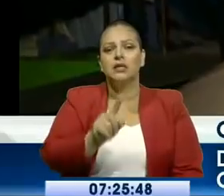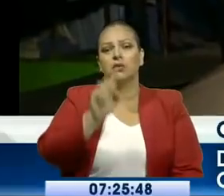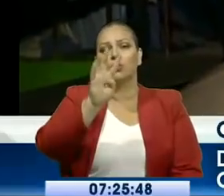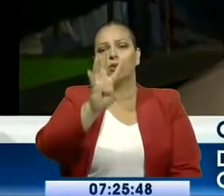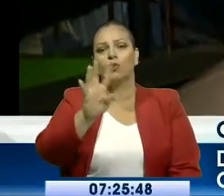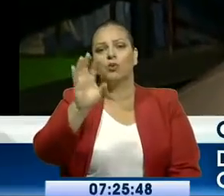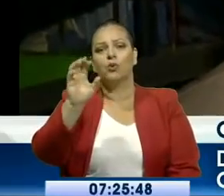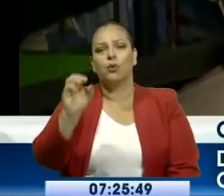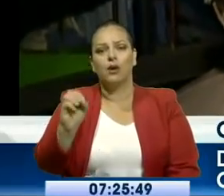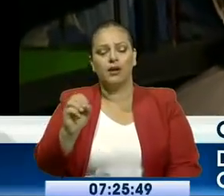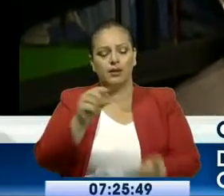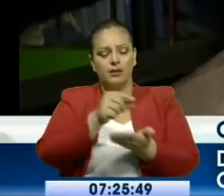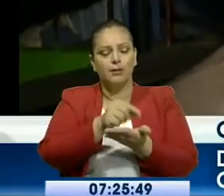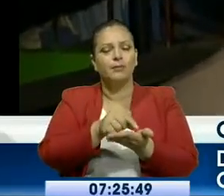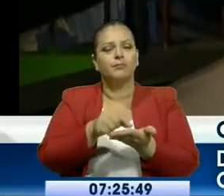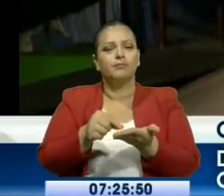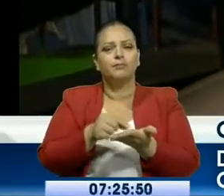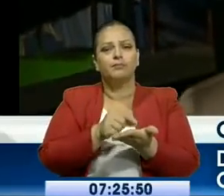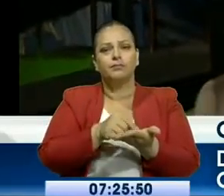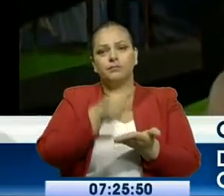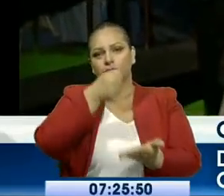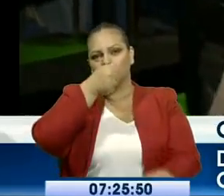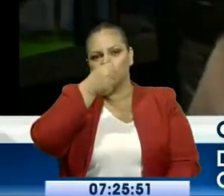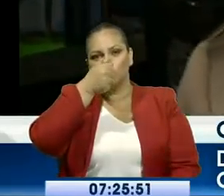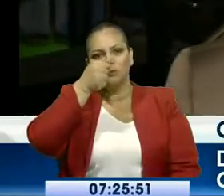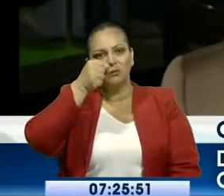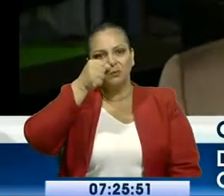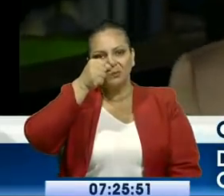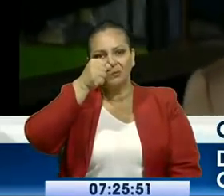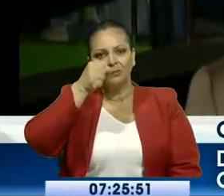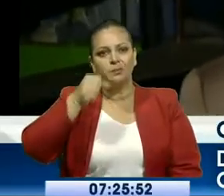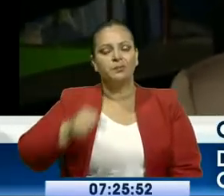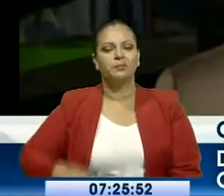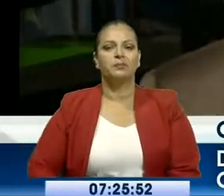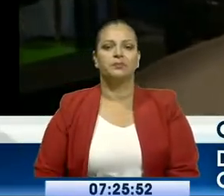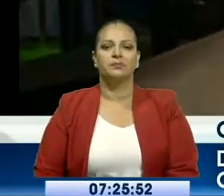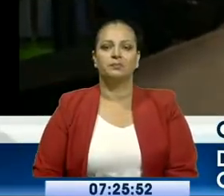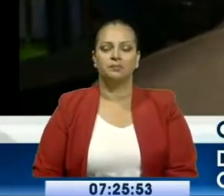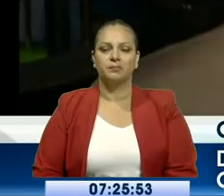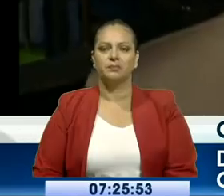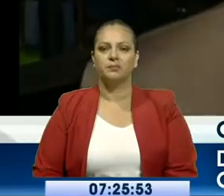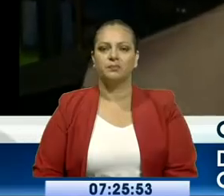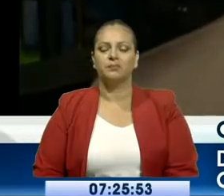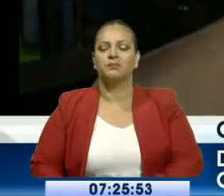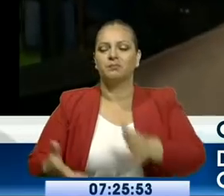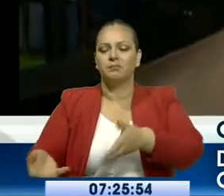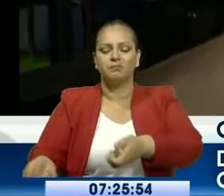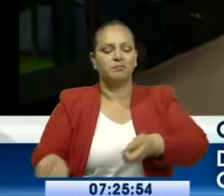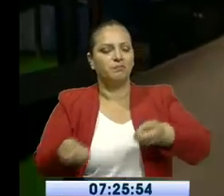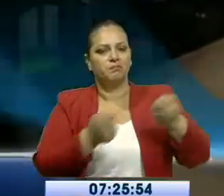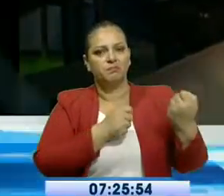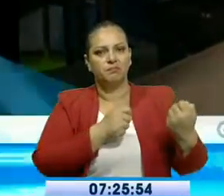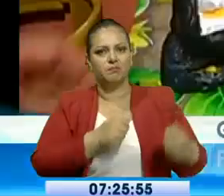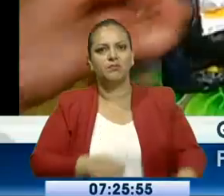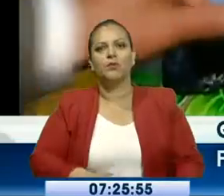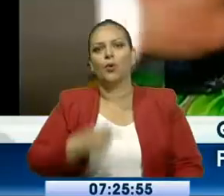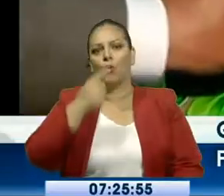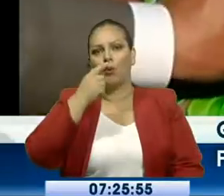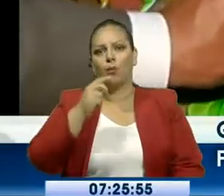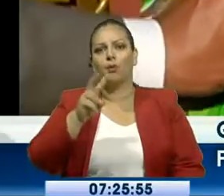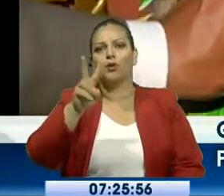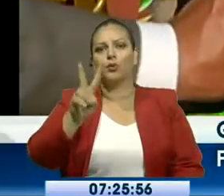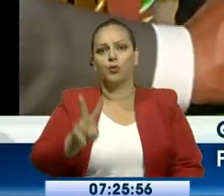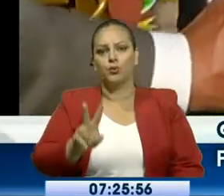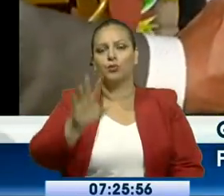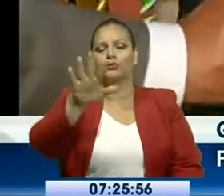dos piedras de cocaína. Eso es lo que hemos encontrado por el momento. Hemos encontrado en este bien inmueble a dos personas.